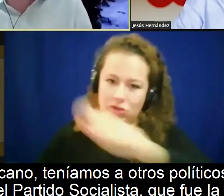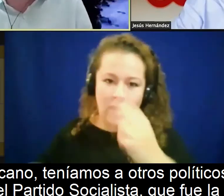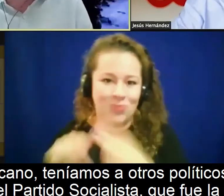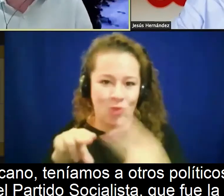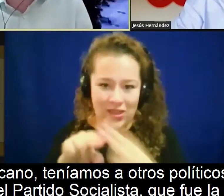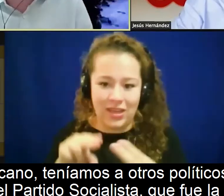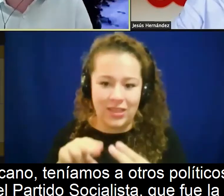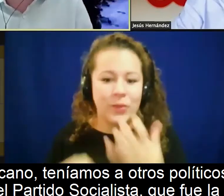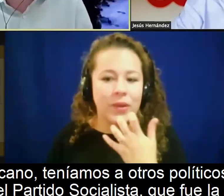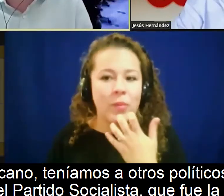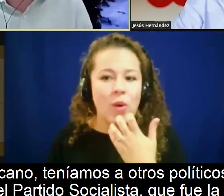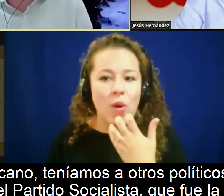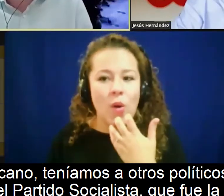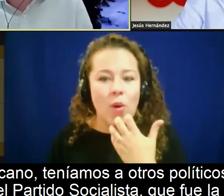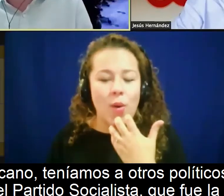una